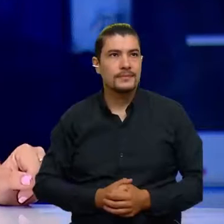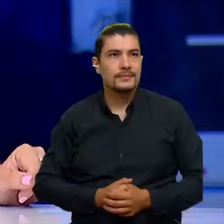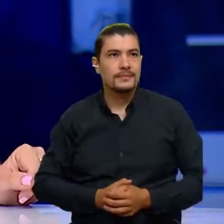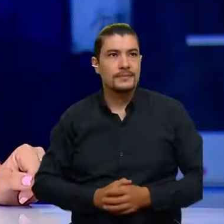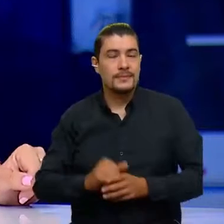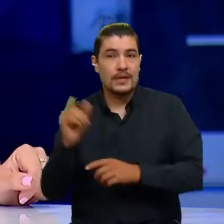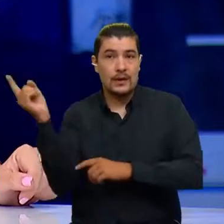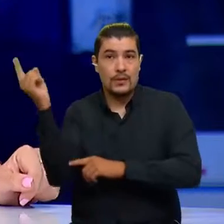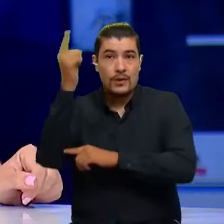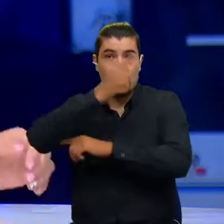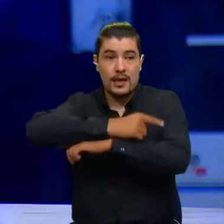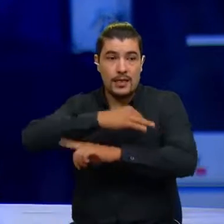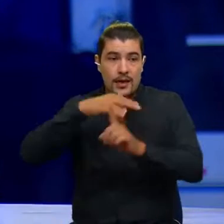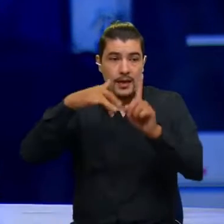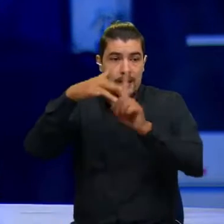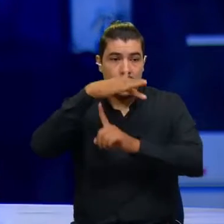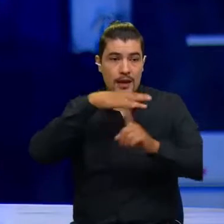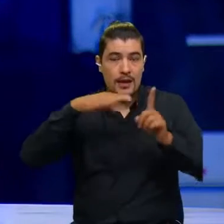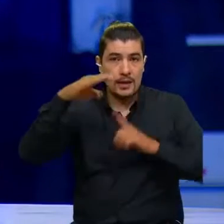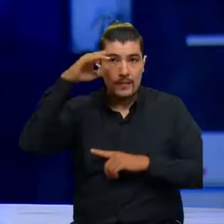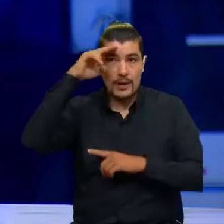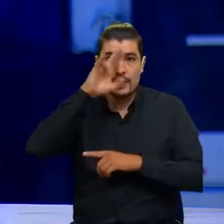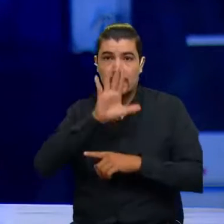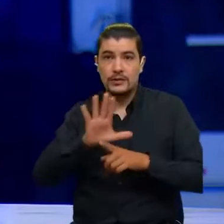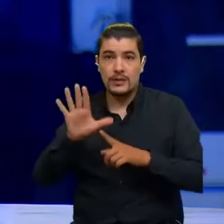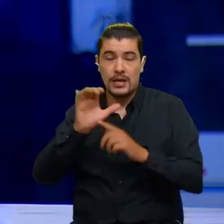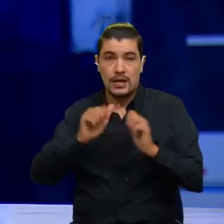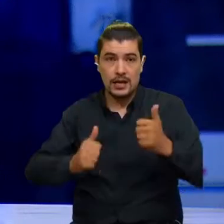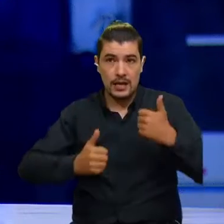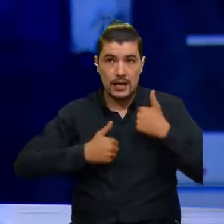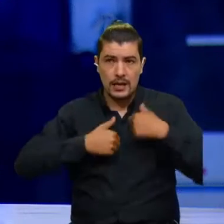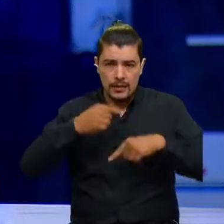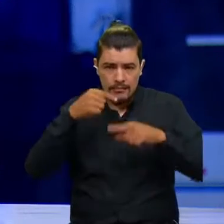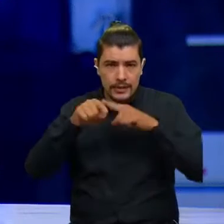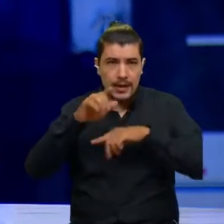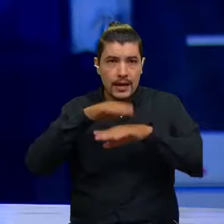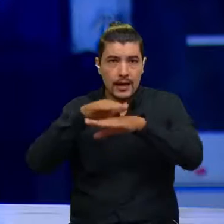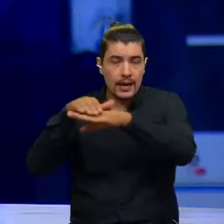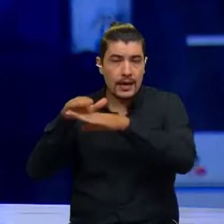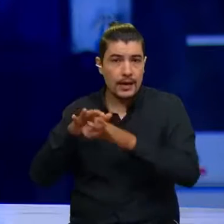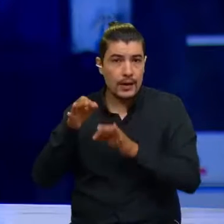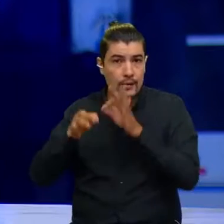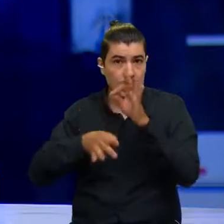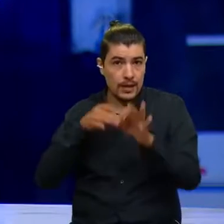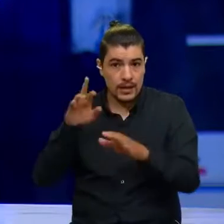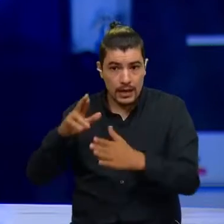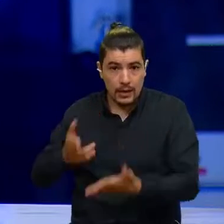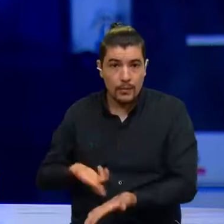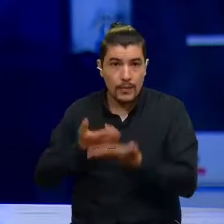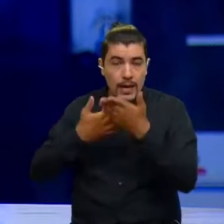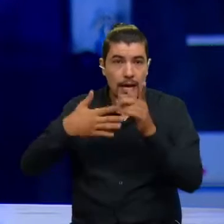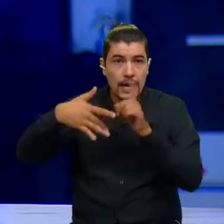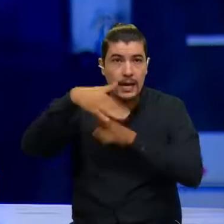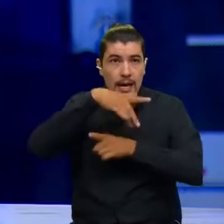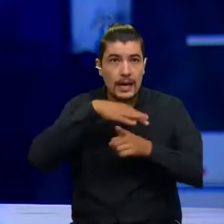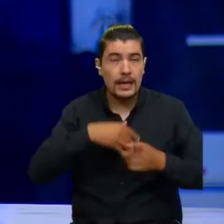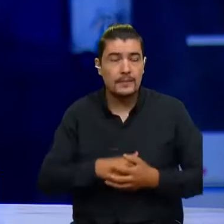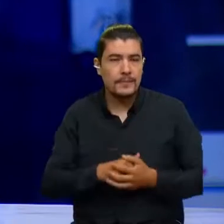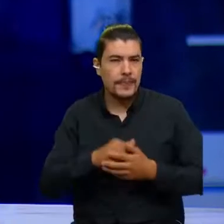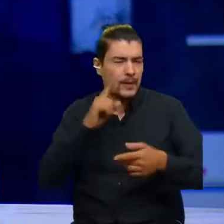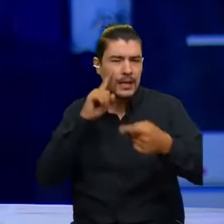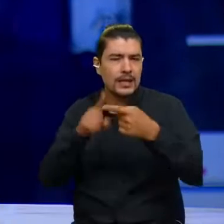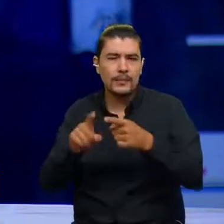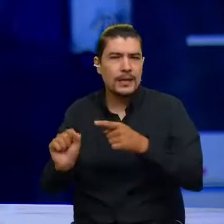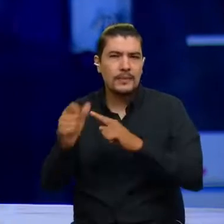En una jornada ambiental, la Policía y el Ejército Nacional enviaron un mensaje de protección y recuperación del medio ambiente. El principal objetivo